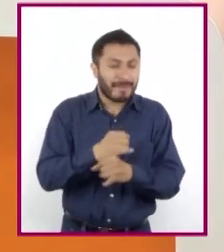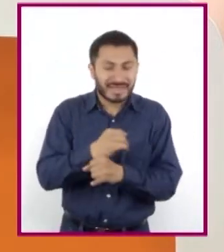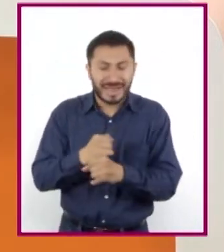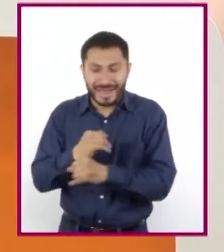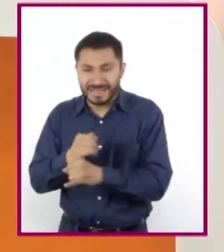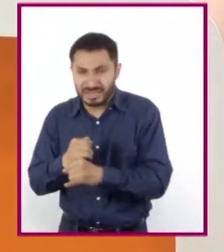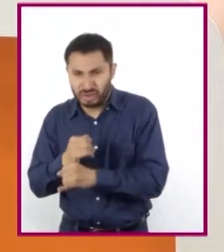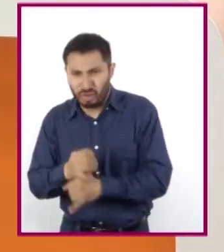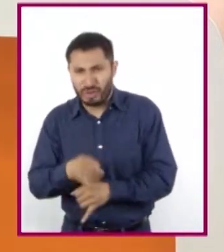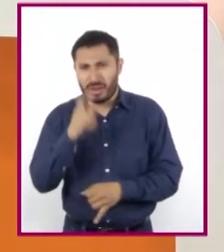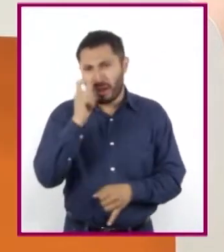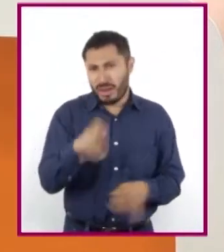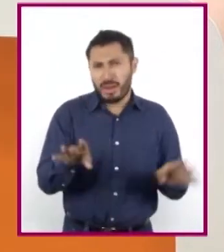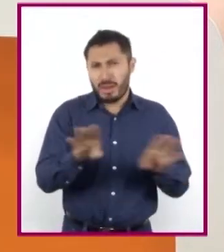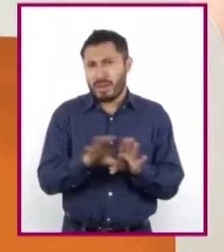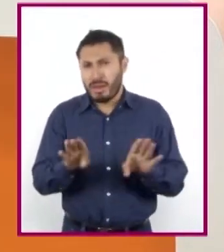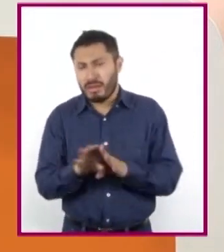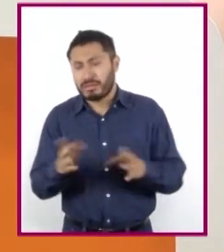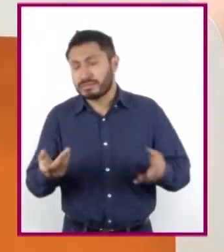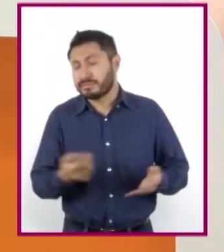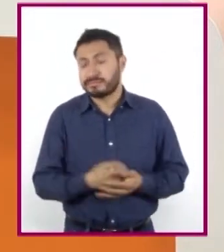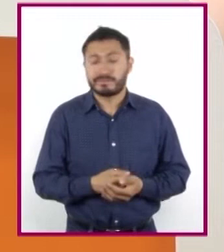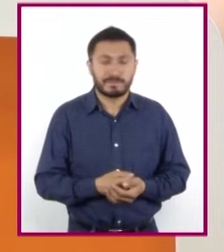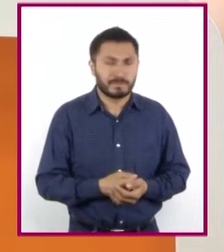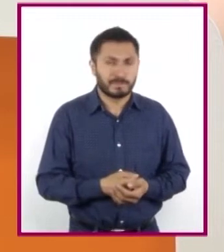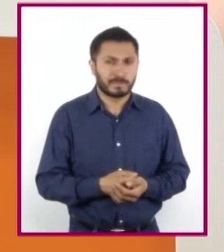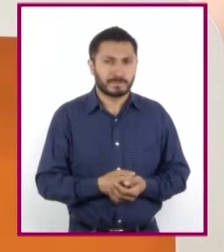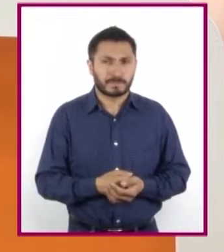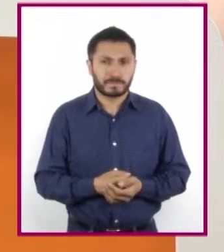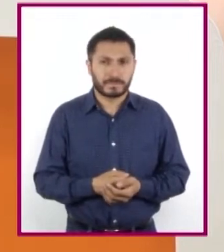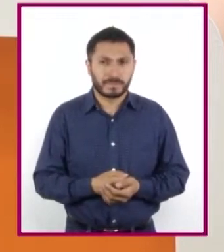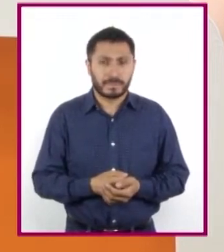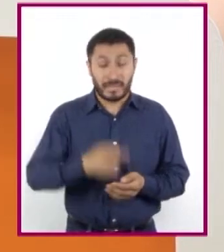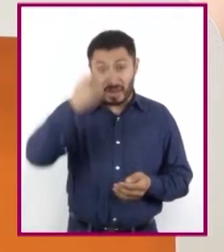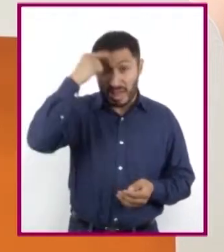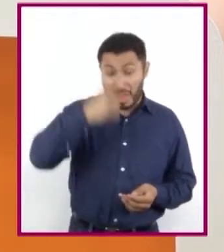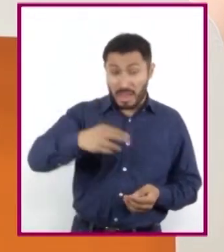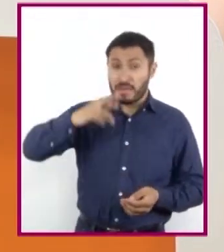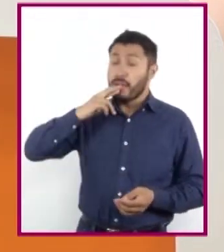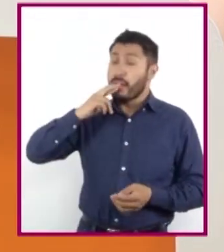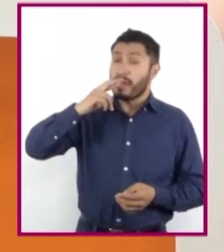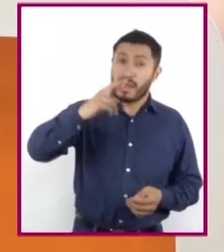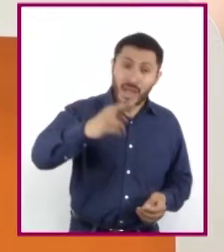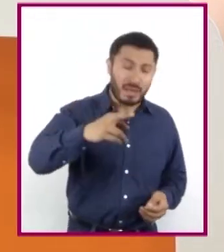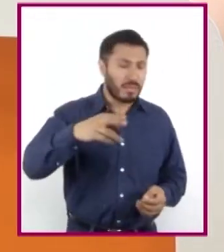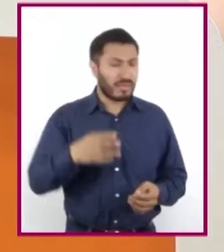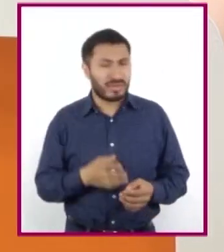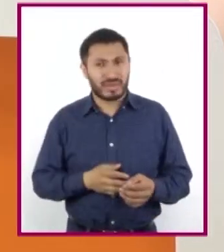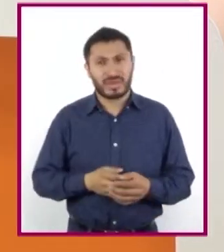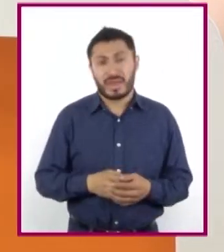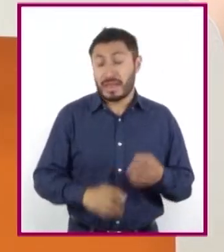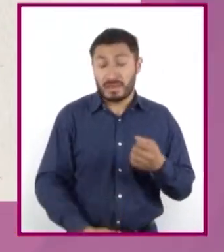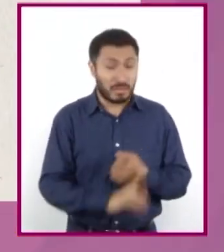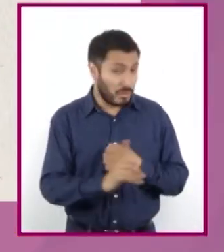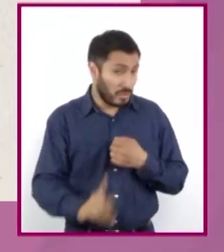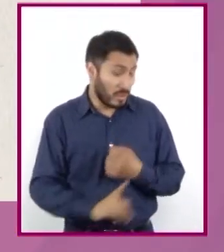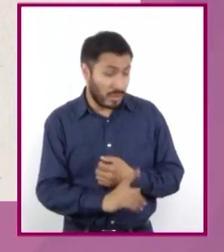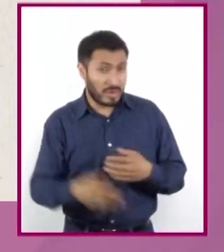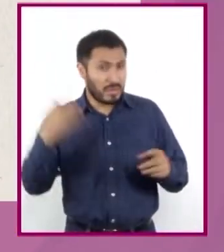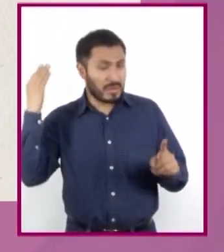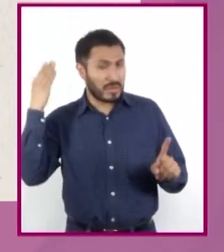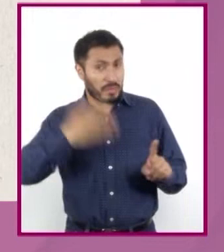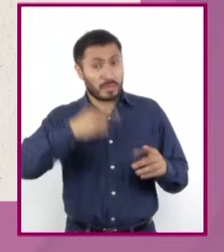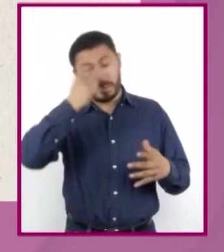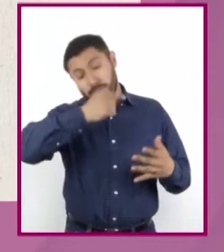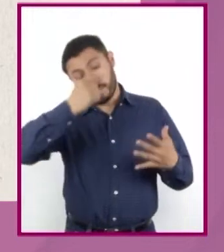cuales deben estar orientadas a dar respuestas a los ámbitos y problemas de cada objetivo.